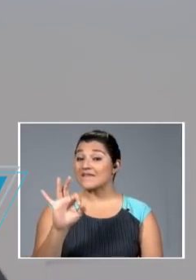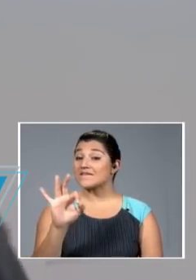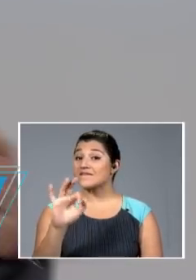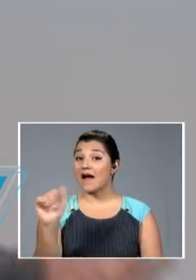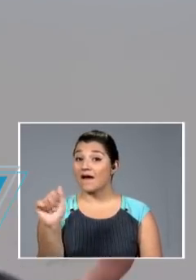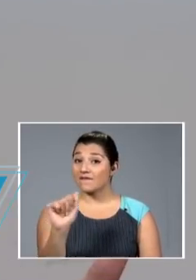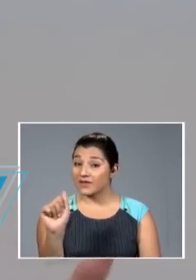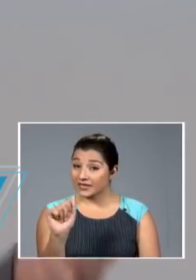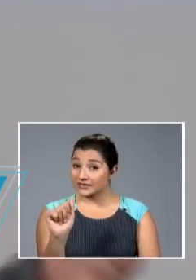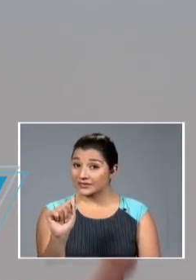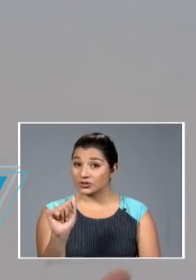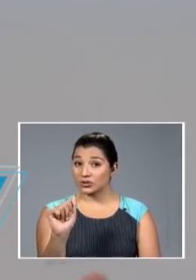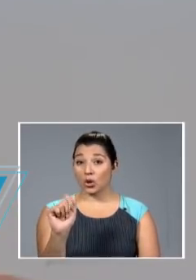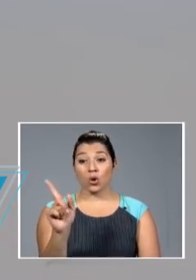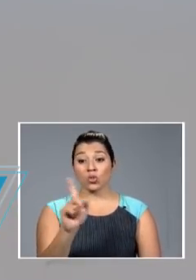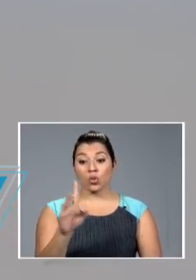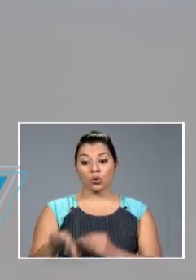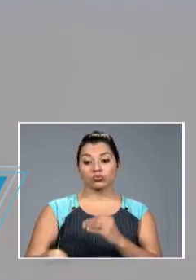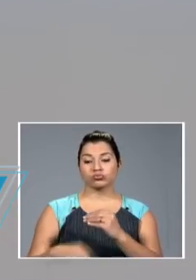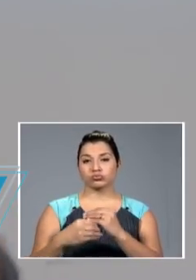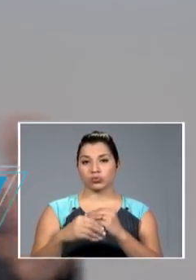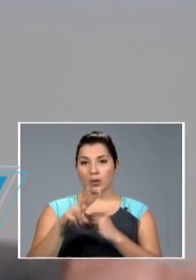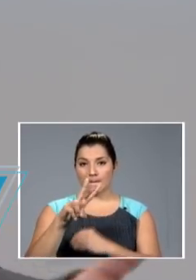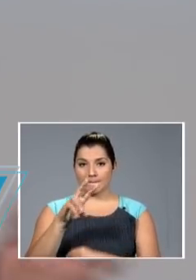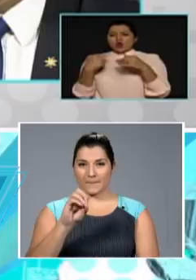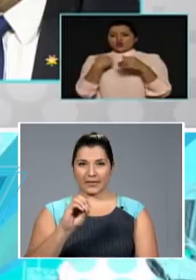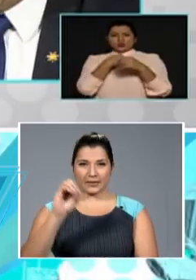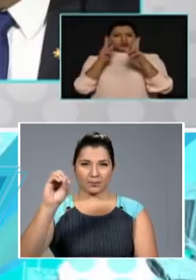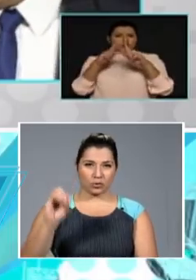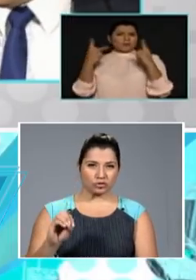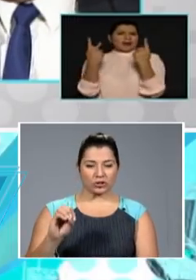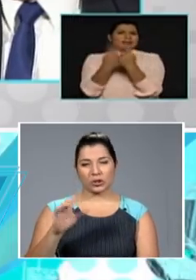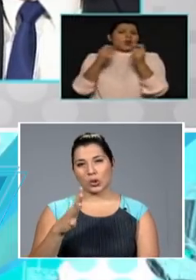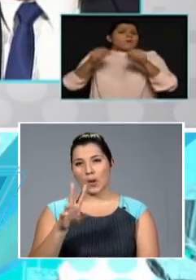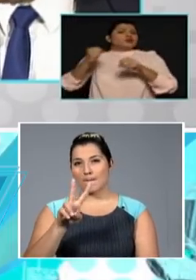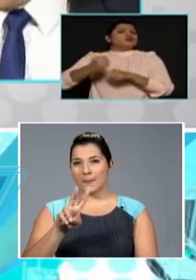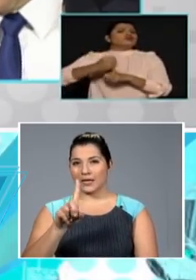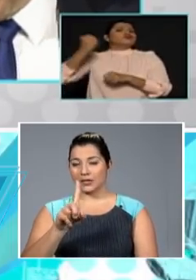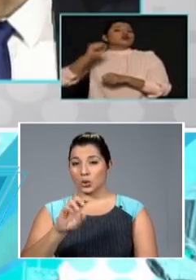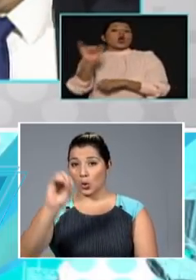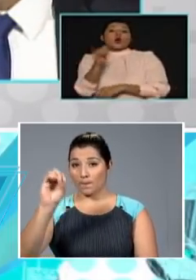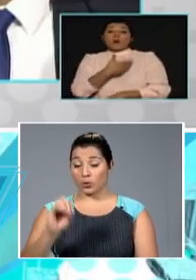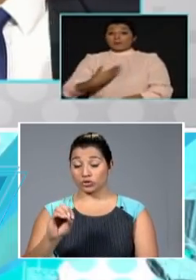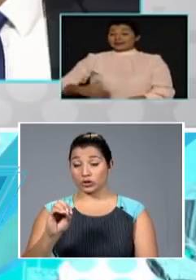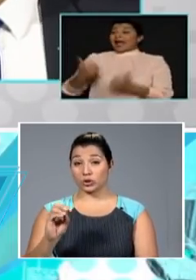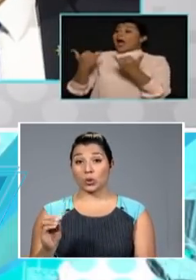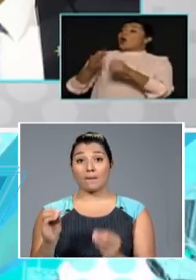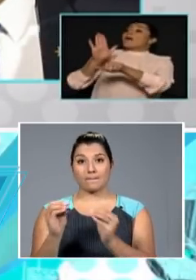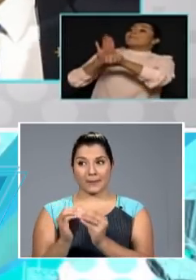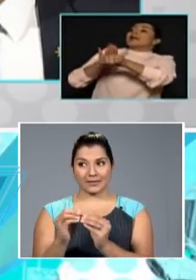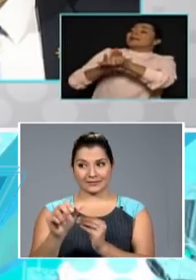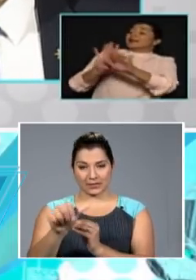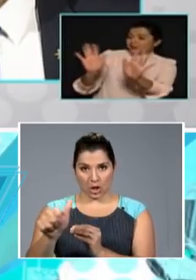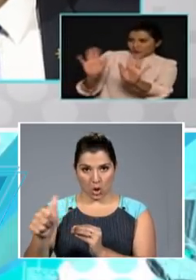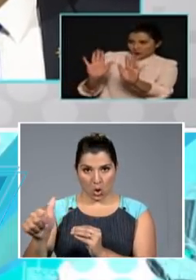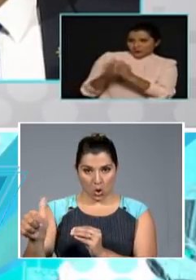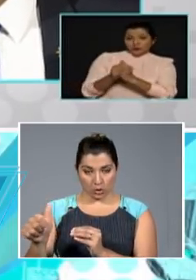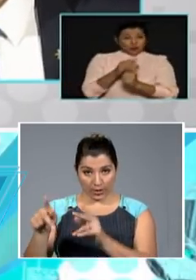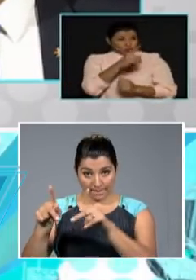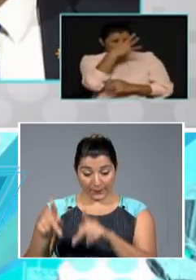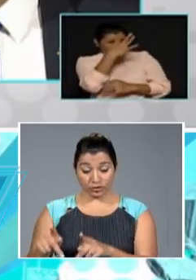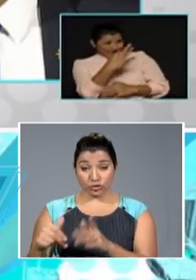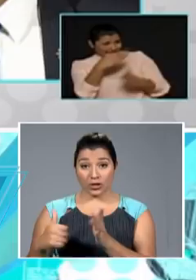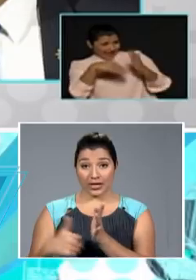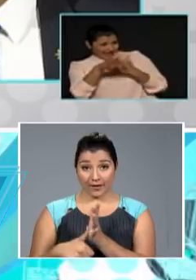suma a esa base de un 20%, 21%, otros sectores que votaron, que